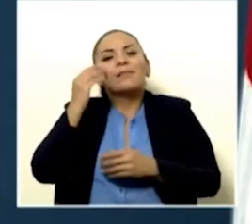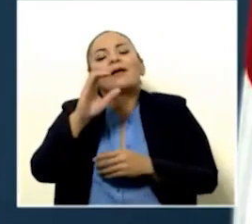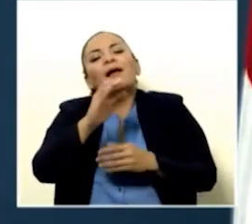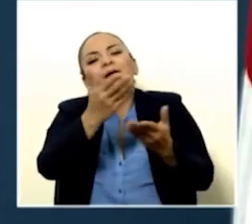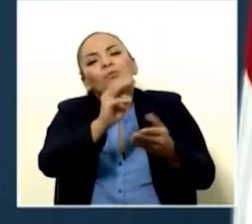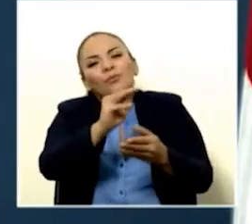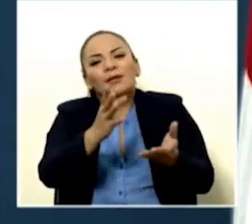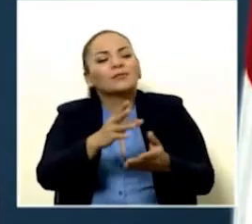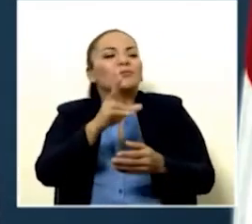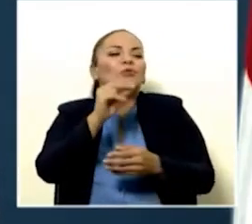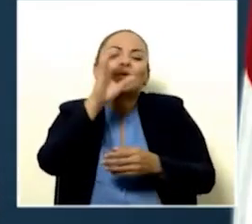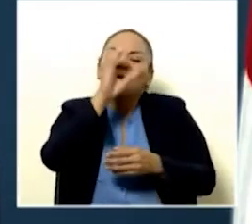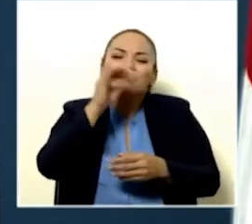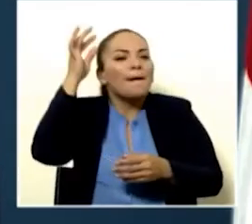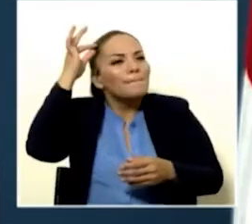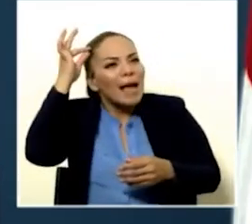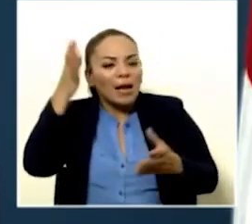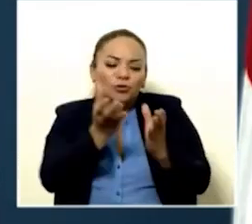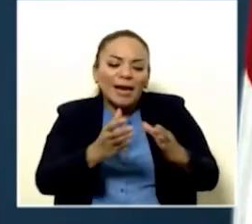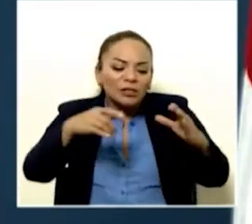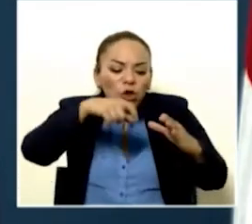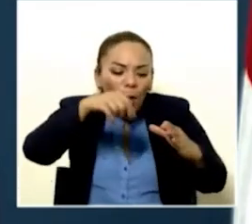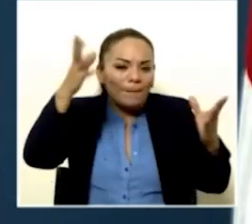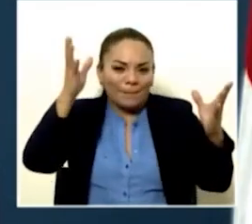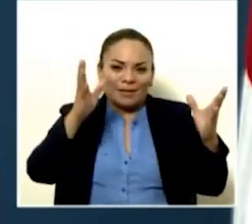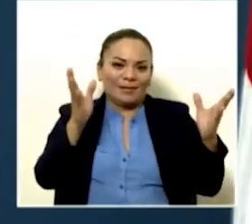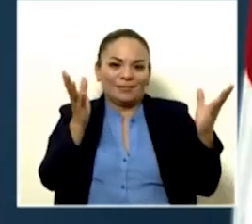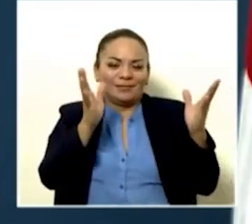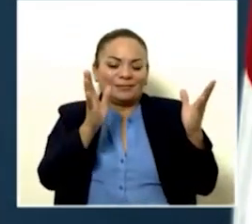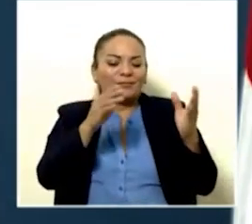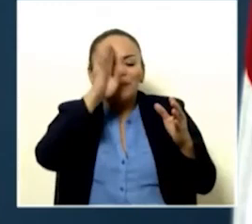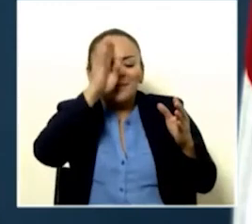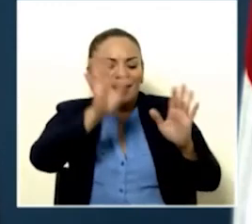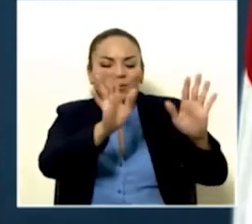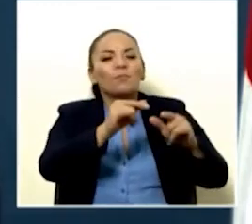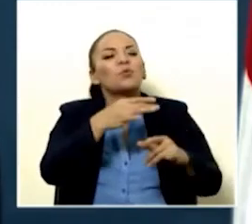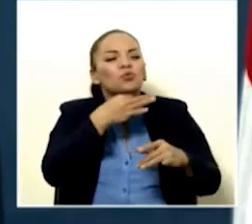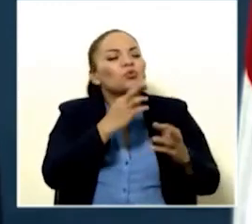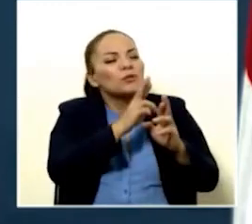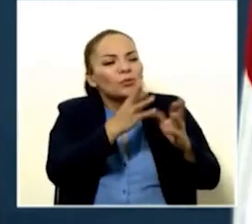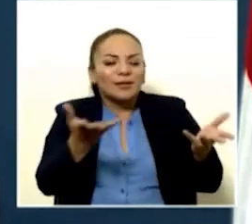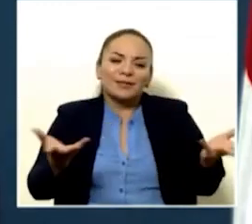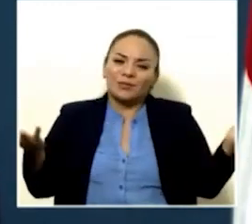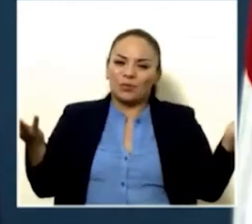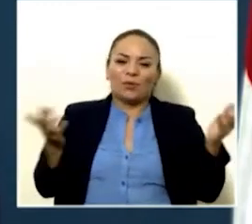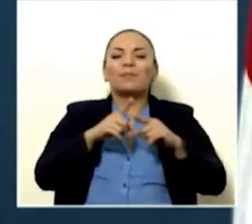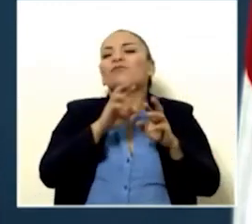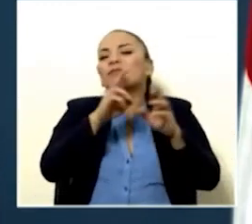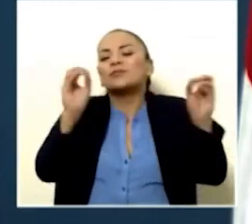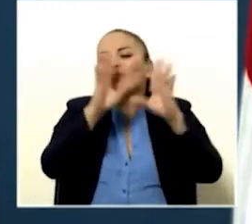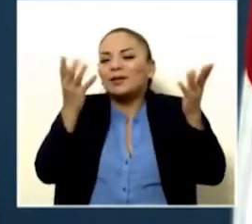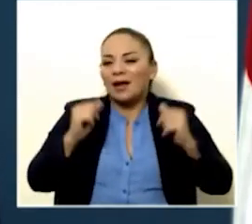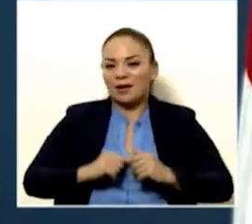buscar pelos en la sopa, pero con mucho gusto cada vez que tengo uno yo se los contesto, porque con mucho gusto, pero la respuesta es